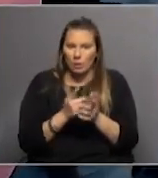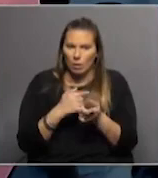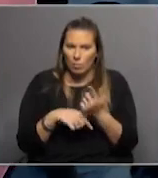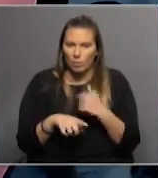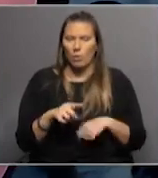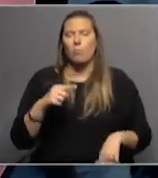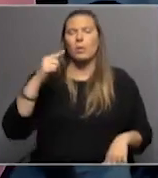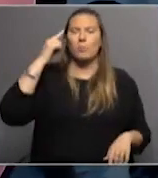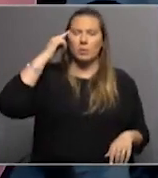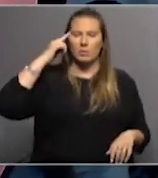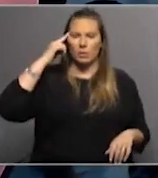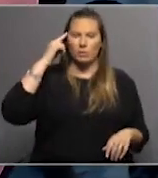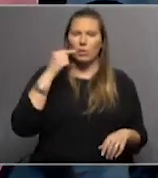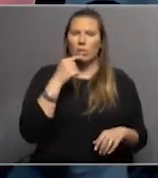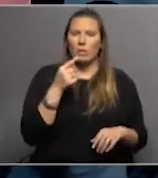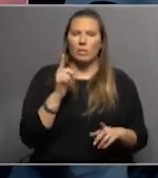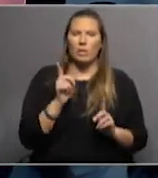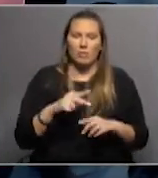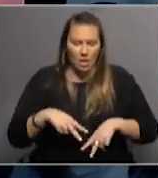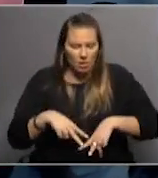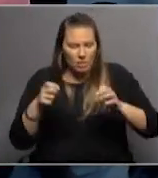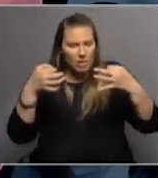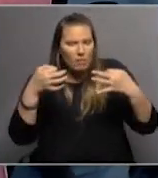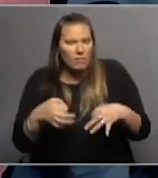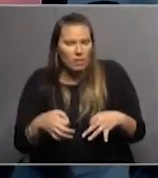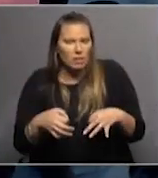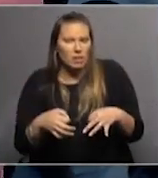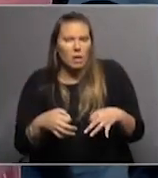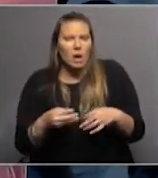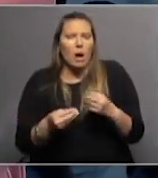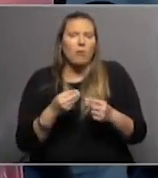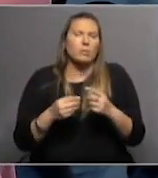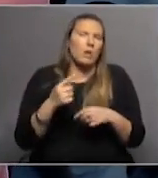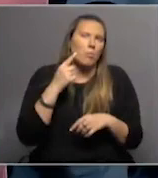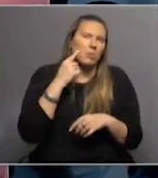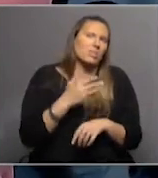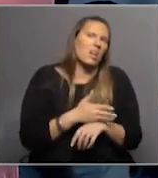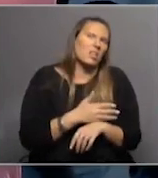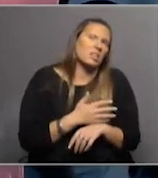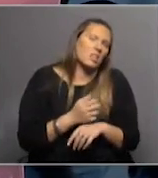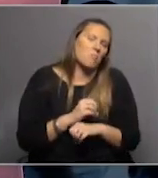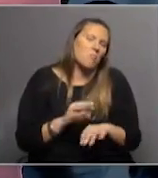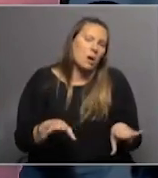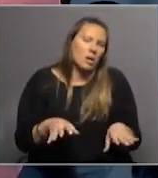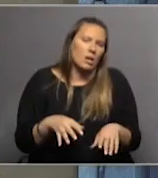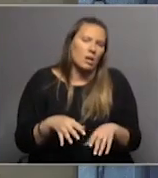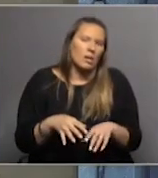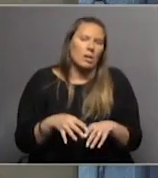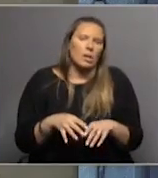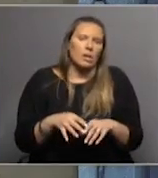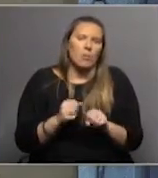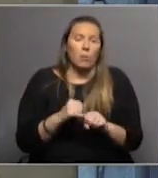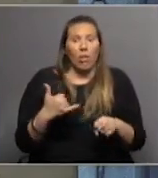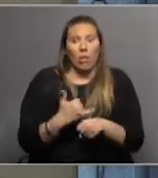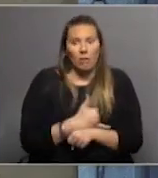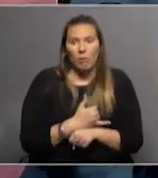Me dejás pensando porque dijiste al pasar, habría que estudiarlo bien. Que uno a veces con los prejuicios le puede agarrar como a las peras, valga la metáfora para gastronomía.